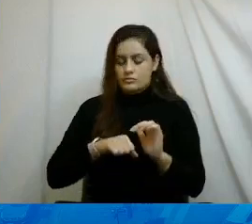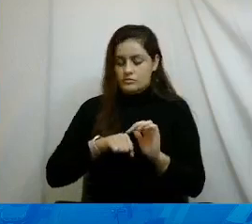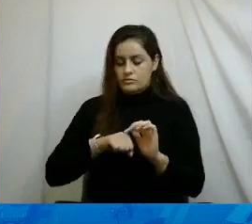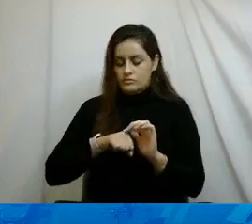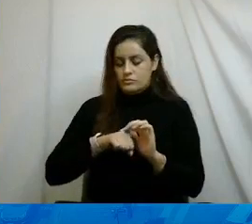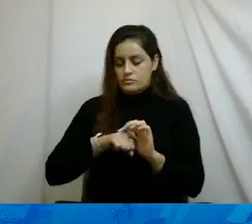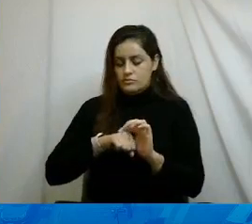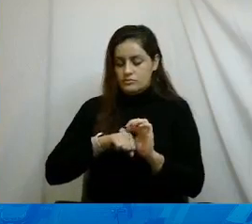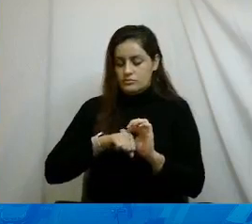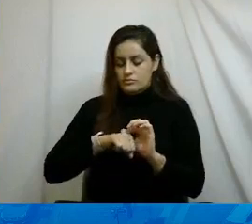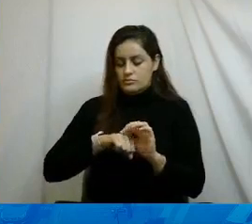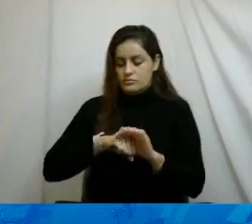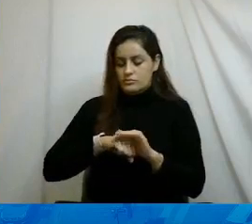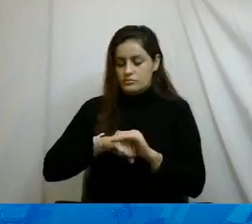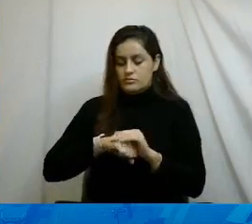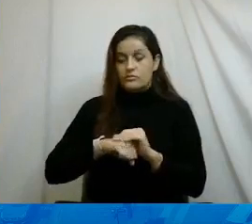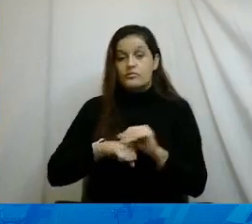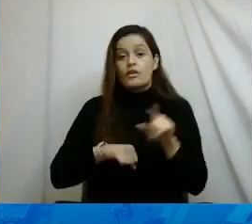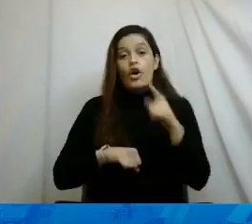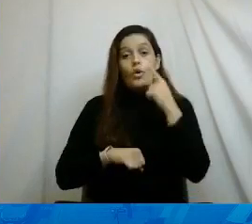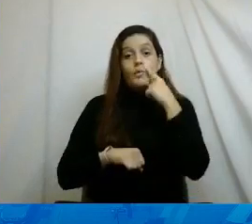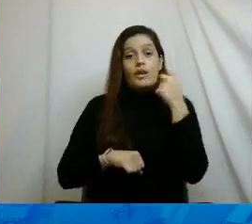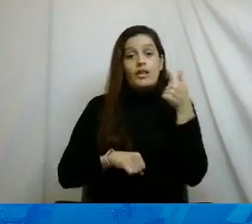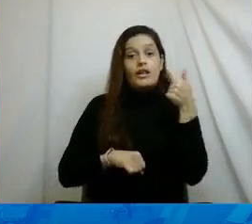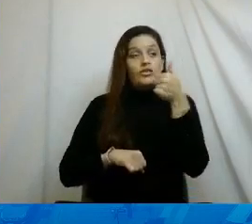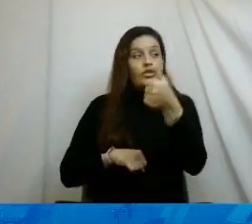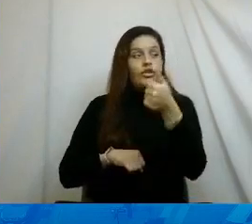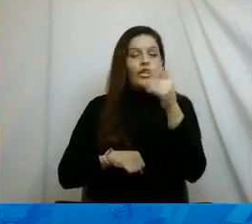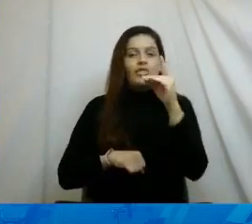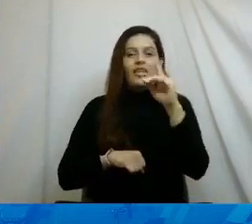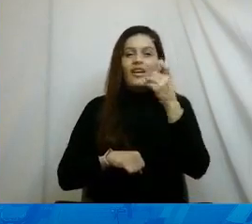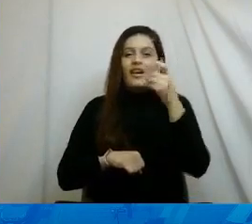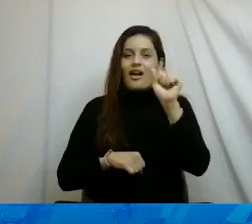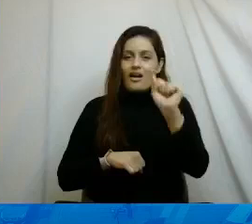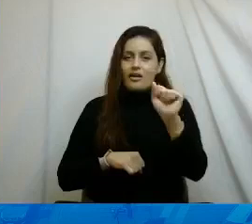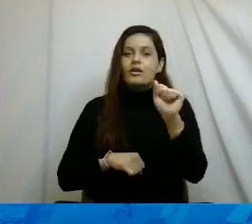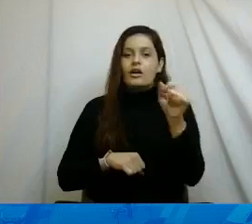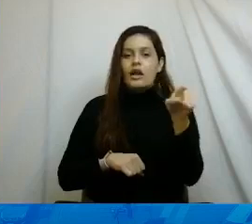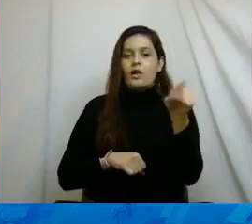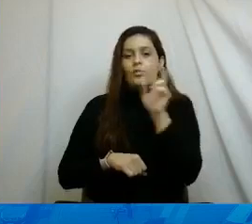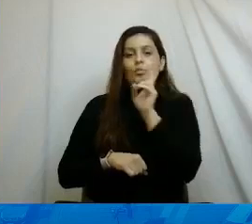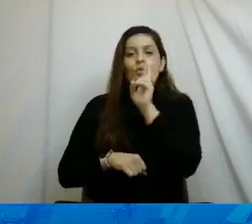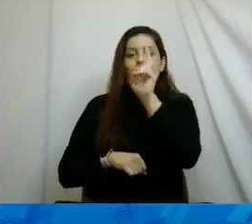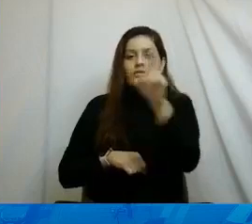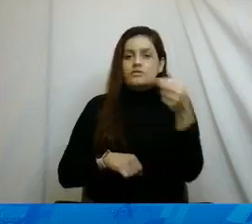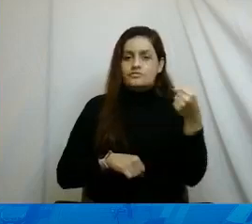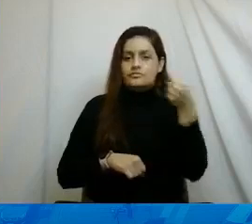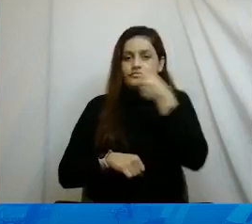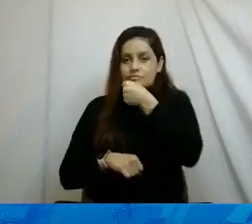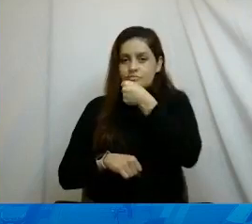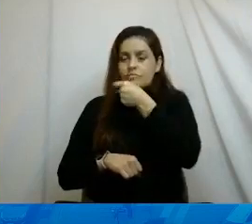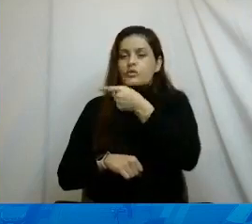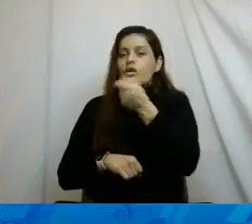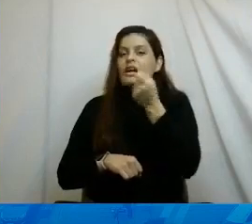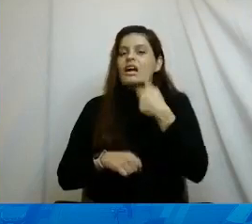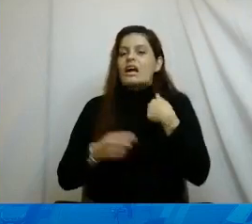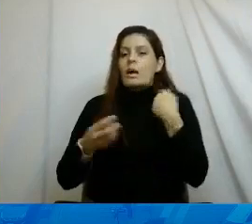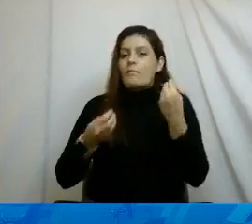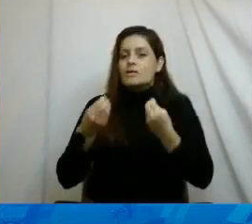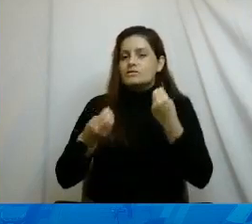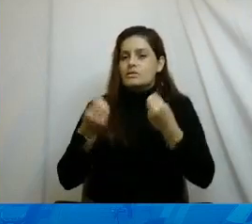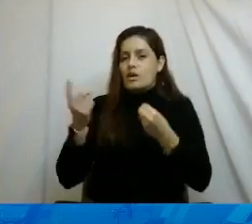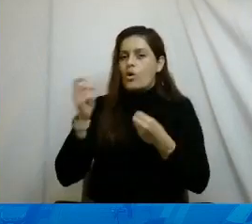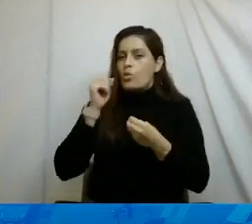intervención sobre este punto para que nos comente en qué estado se está trabajando y qué medidas también se han tomado